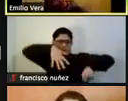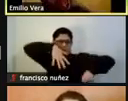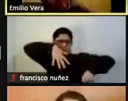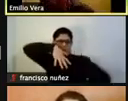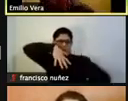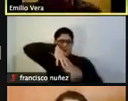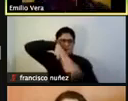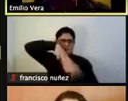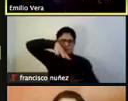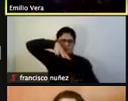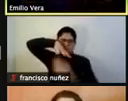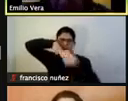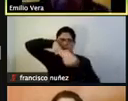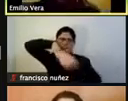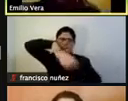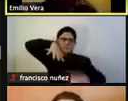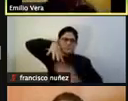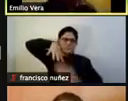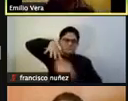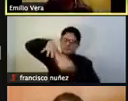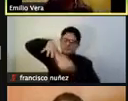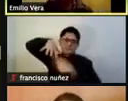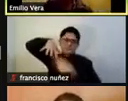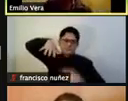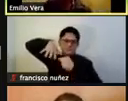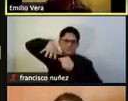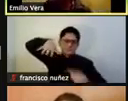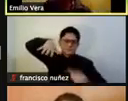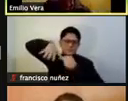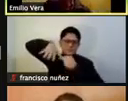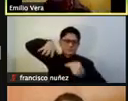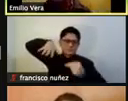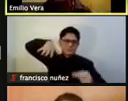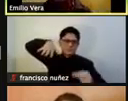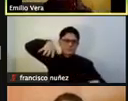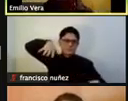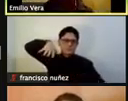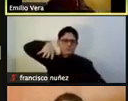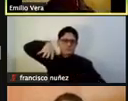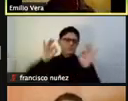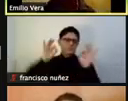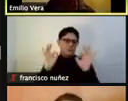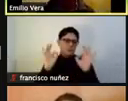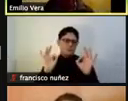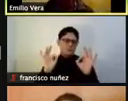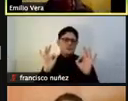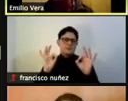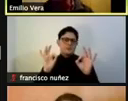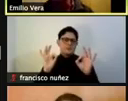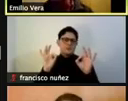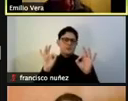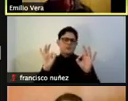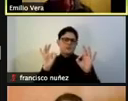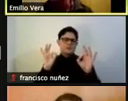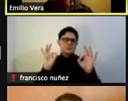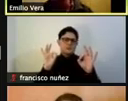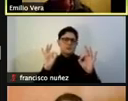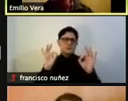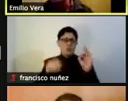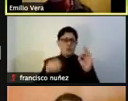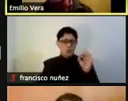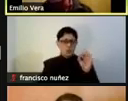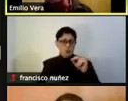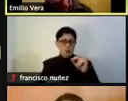de cómo mostrar estas cosas de la forma más eficiente, ¿no es cierto? Bueno, los tonos de grises funcionan muy bien. Y aquí uno puede ver, claro,